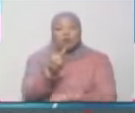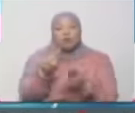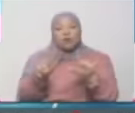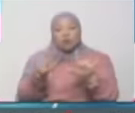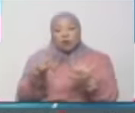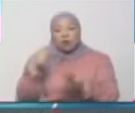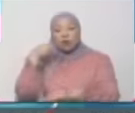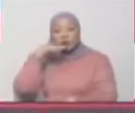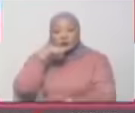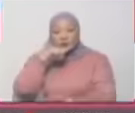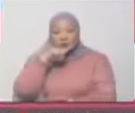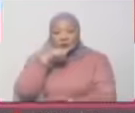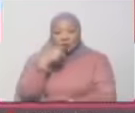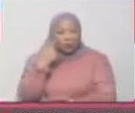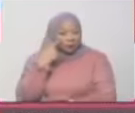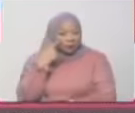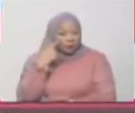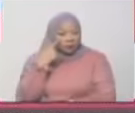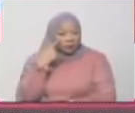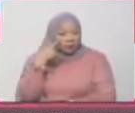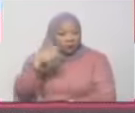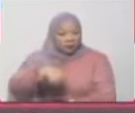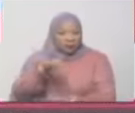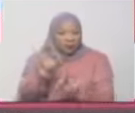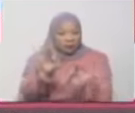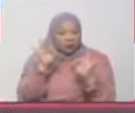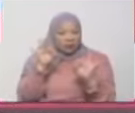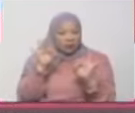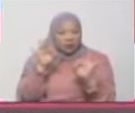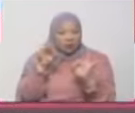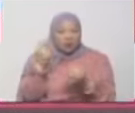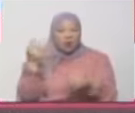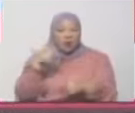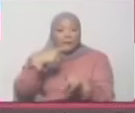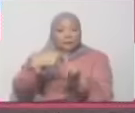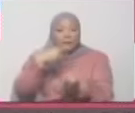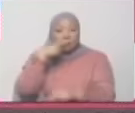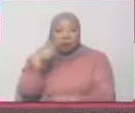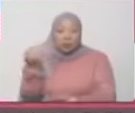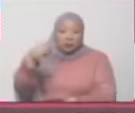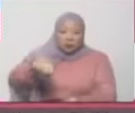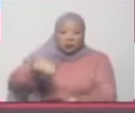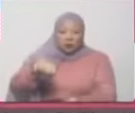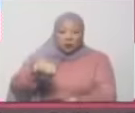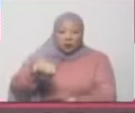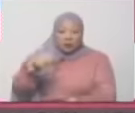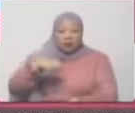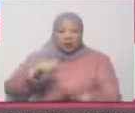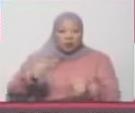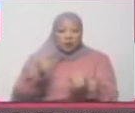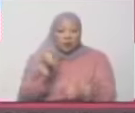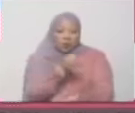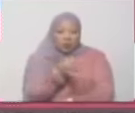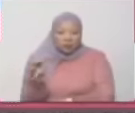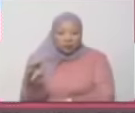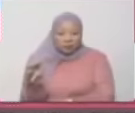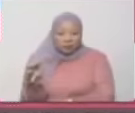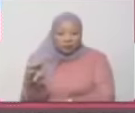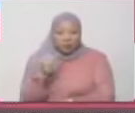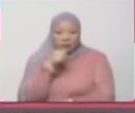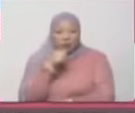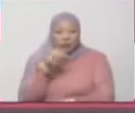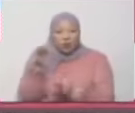octubre. No te lo pierdas. Horario especial con Maduro Más. Está imperdible. Da